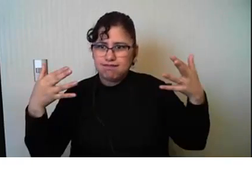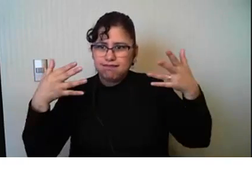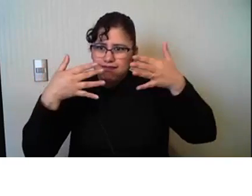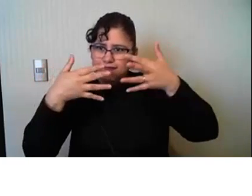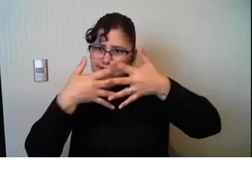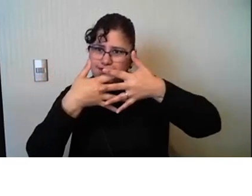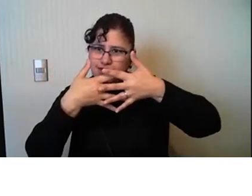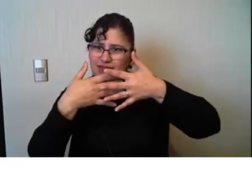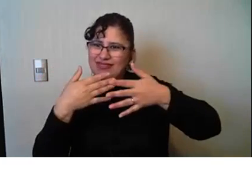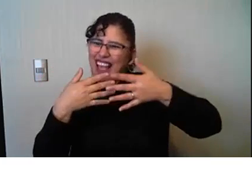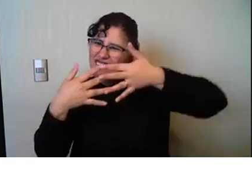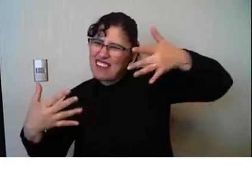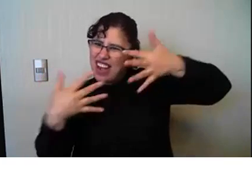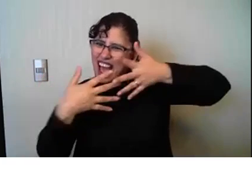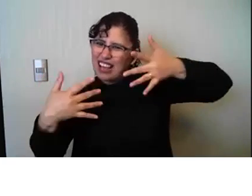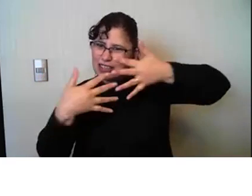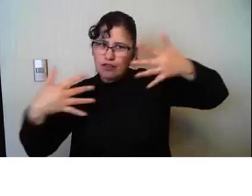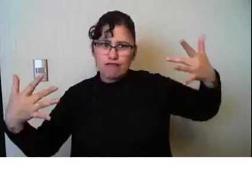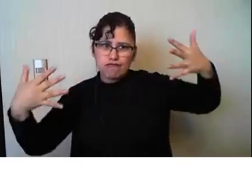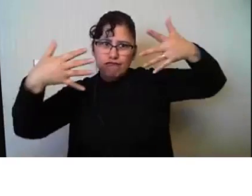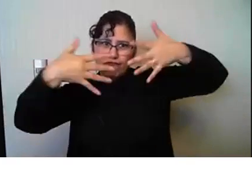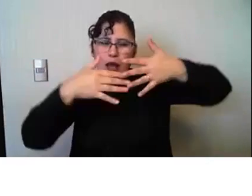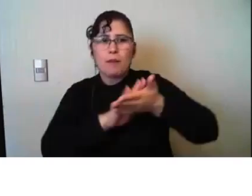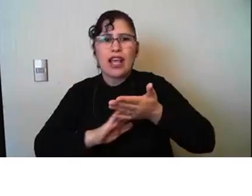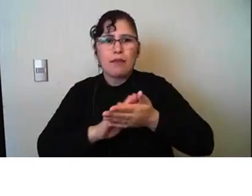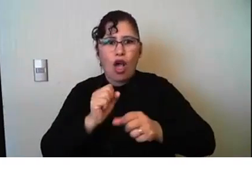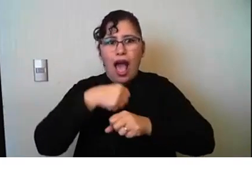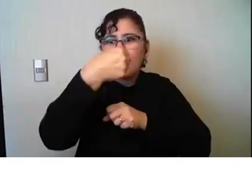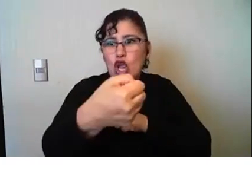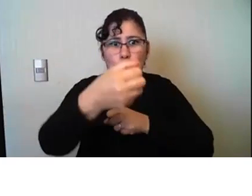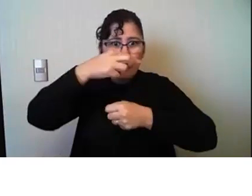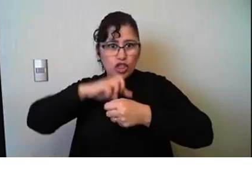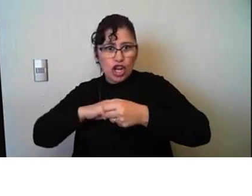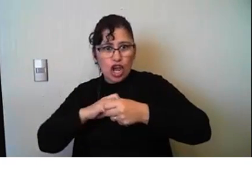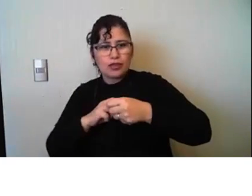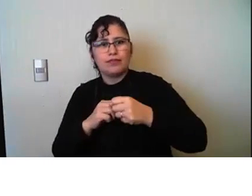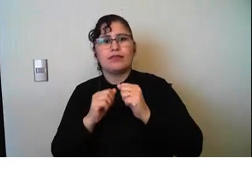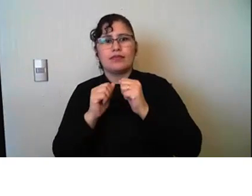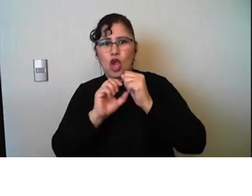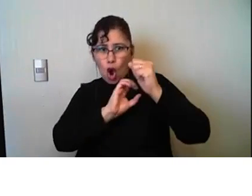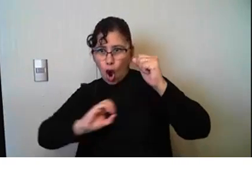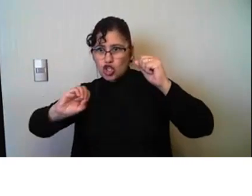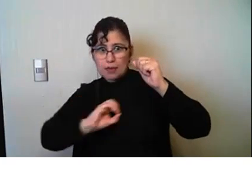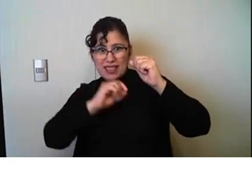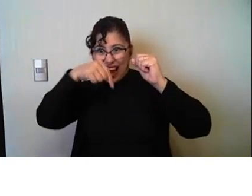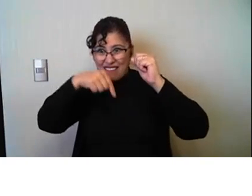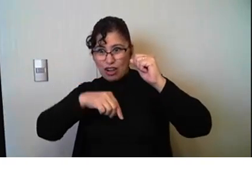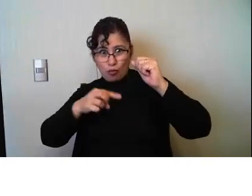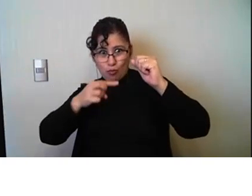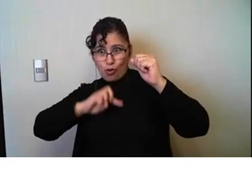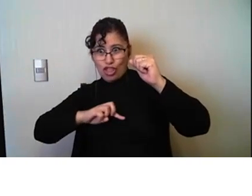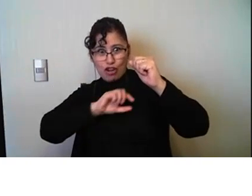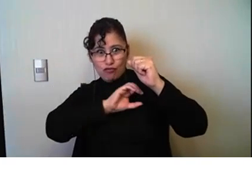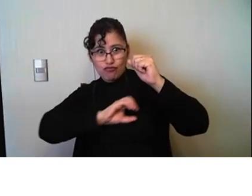por ejemplo, están comunicando, si esto es anterior y esto es posterior, lóbulos occipitales entre sí. Lóbulos occipitales del lado derecho con